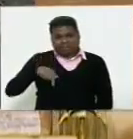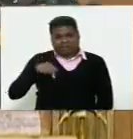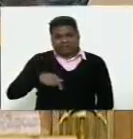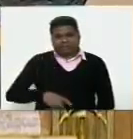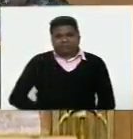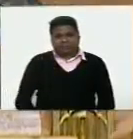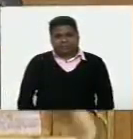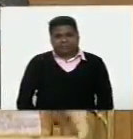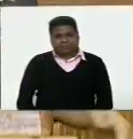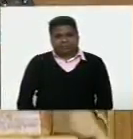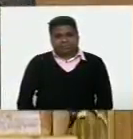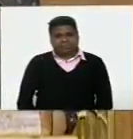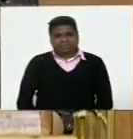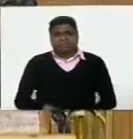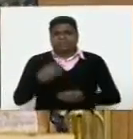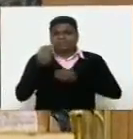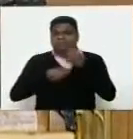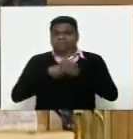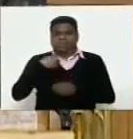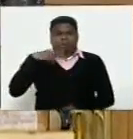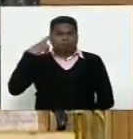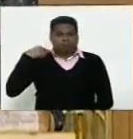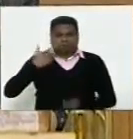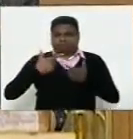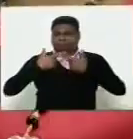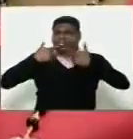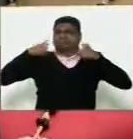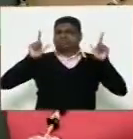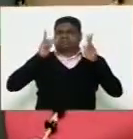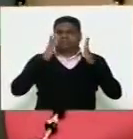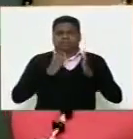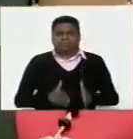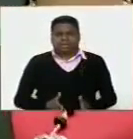se hicieron cimarronas libertarias y fundaron Cumbe.